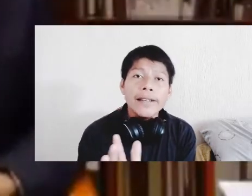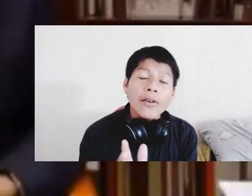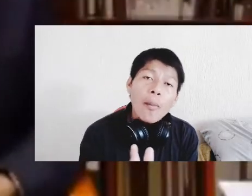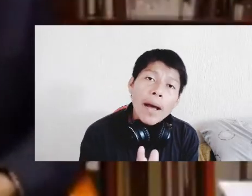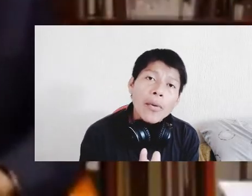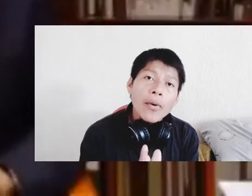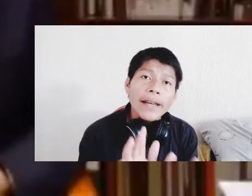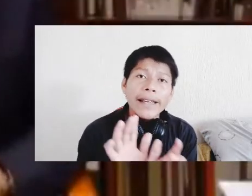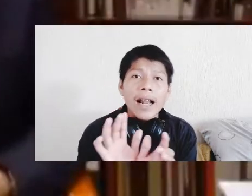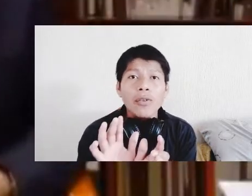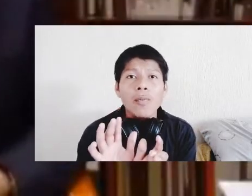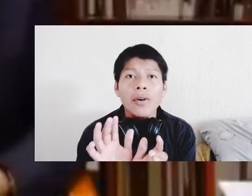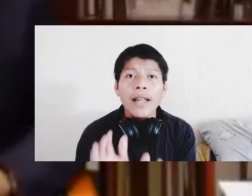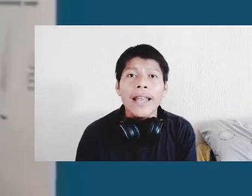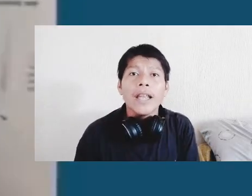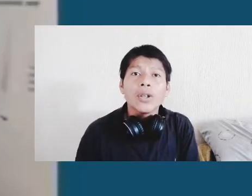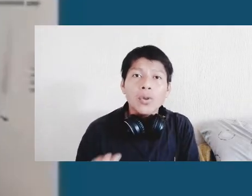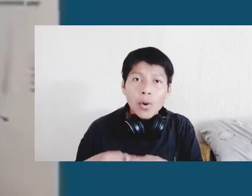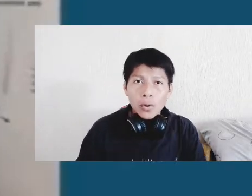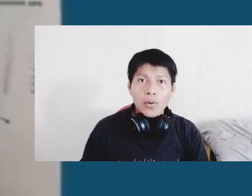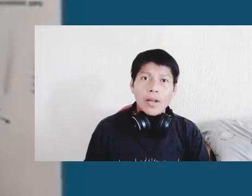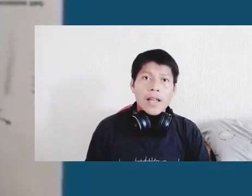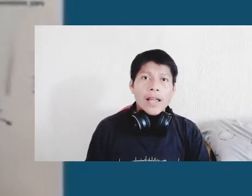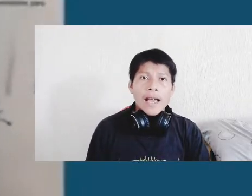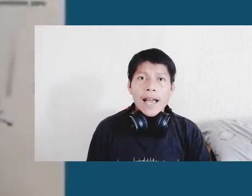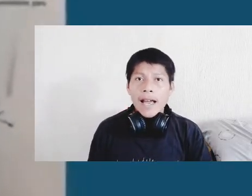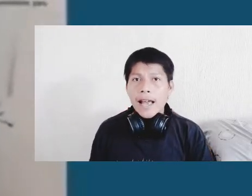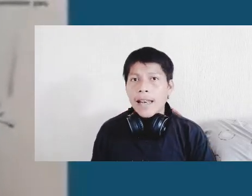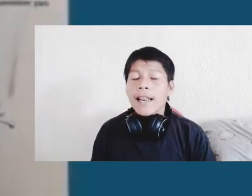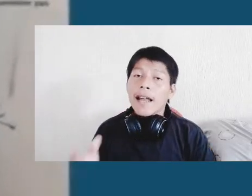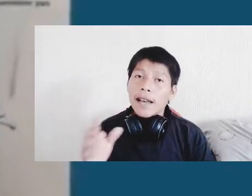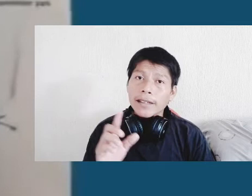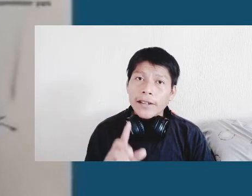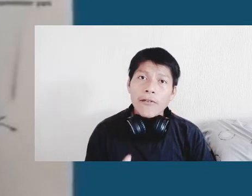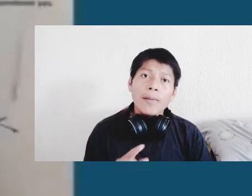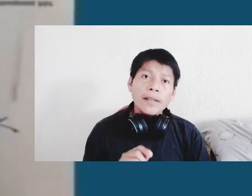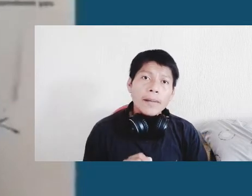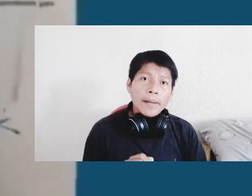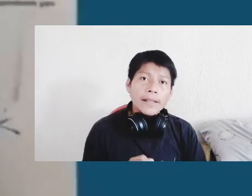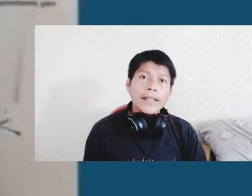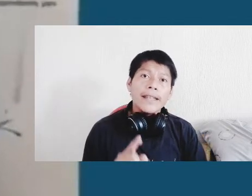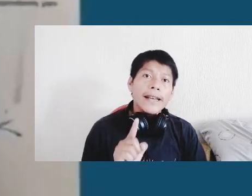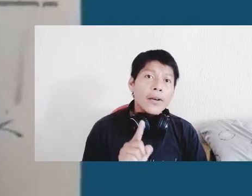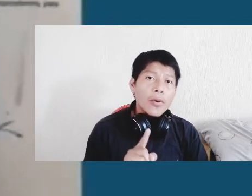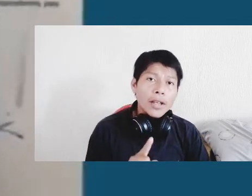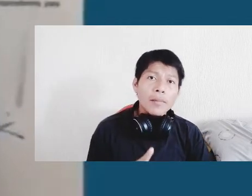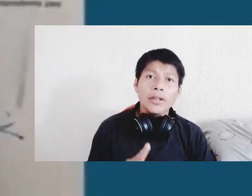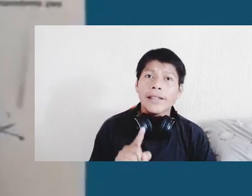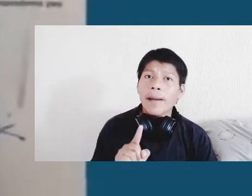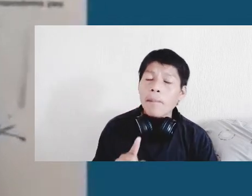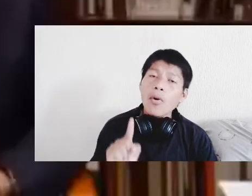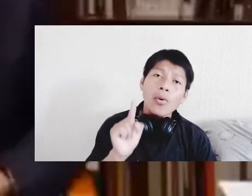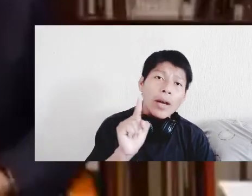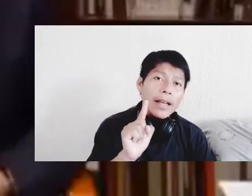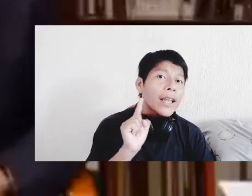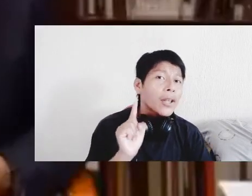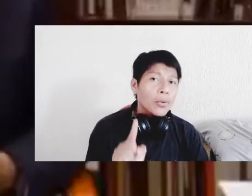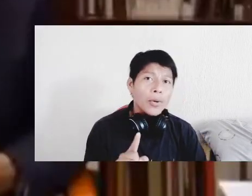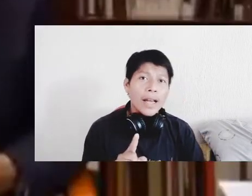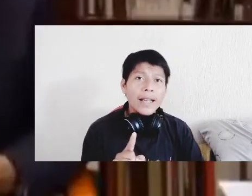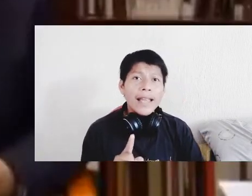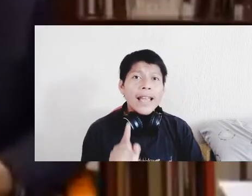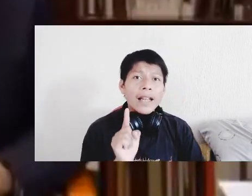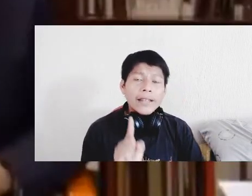decisión que ha tomado Ricardo Monreal en torno a las reformas del presidente. Recordemos que tampoco no han